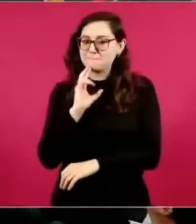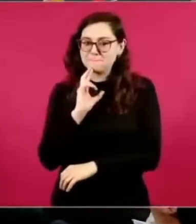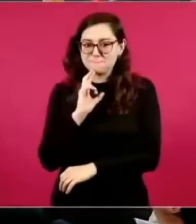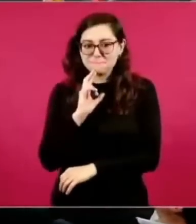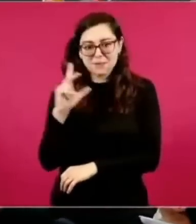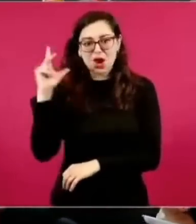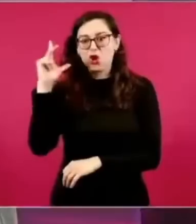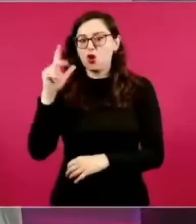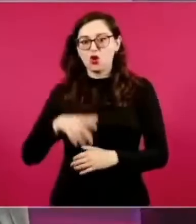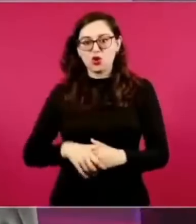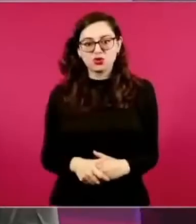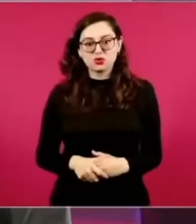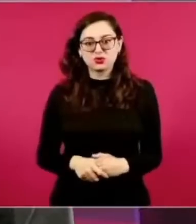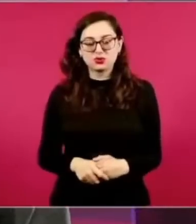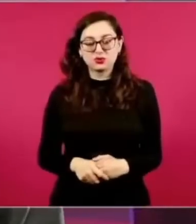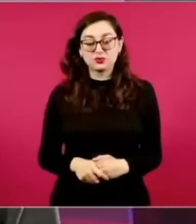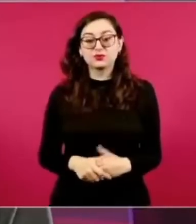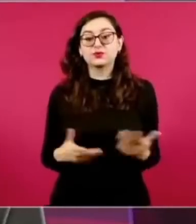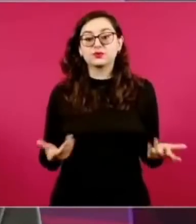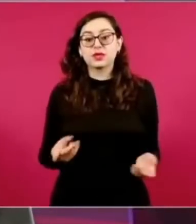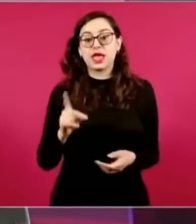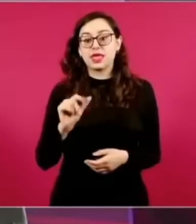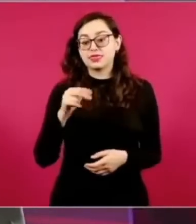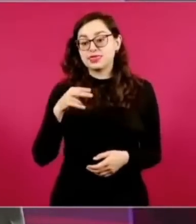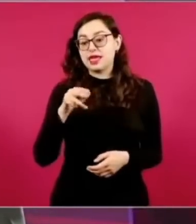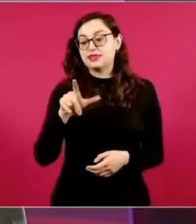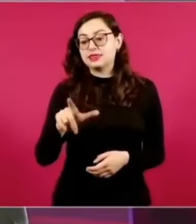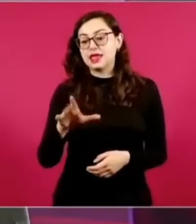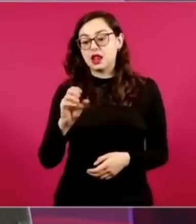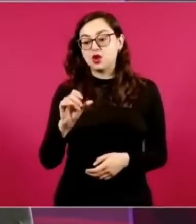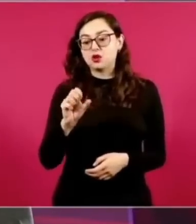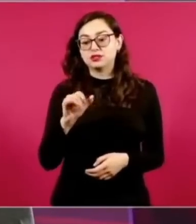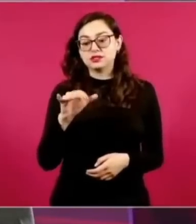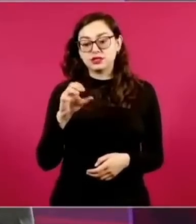llegó a decir, don Daniel Cosío Villegas